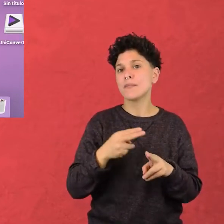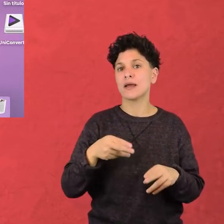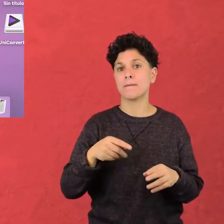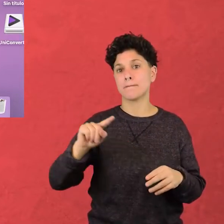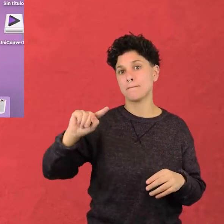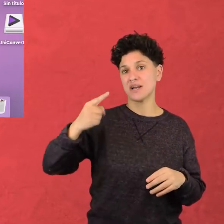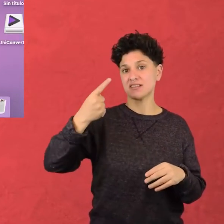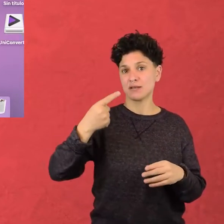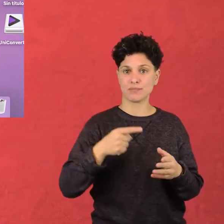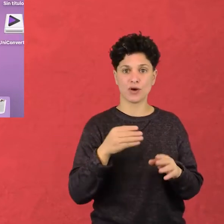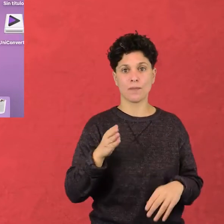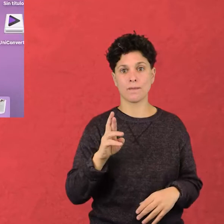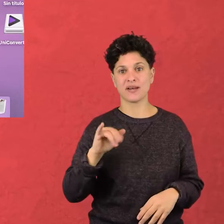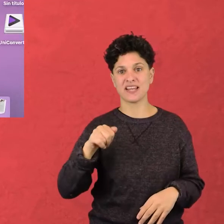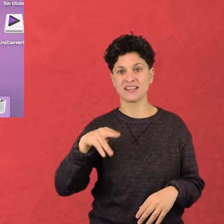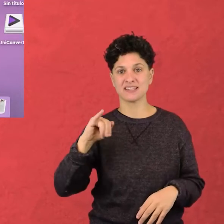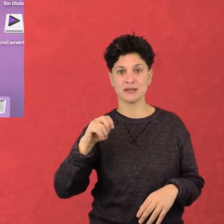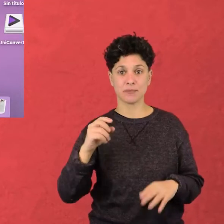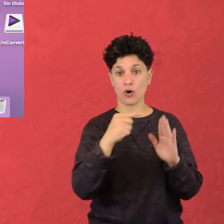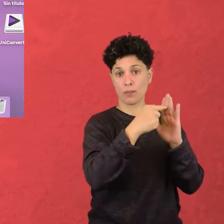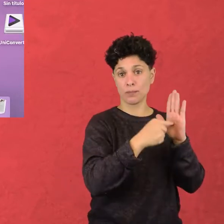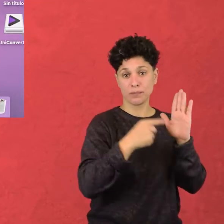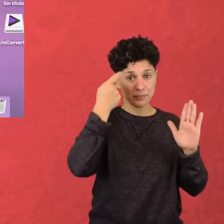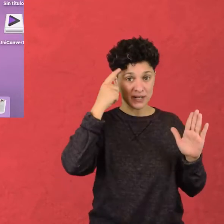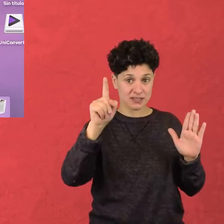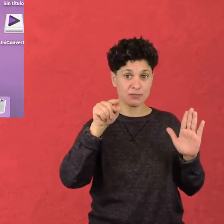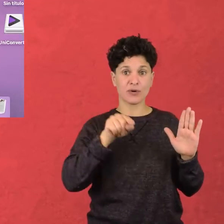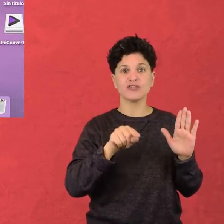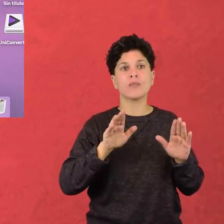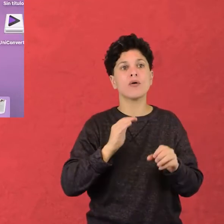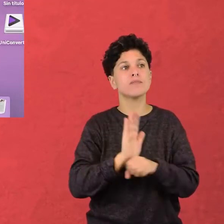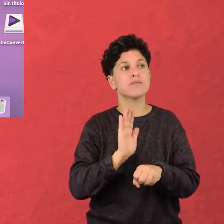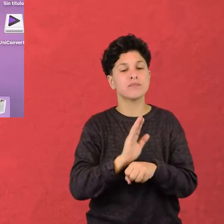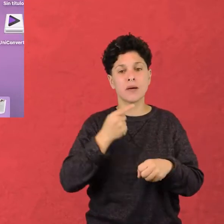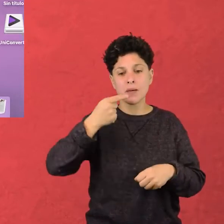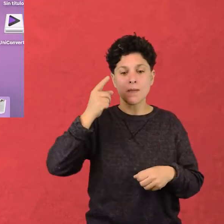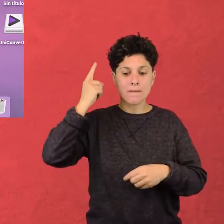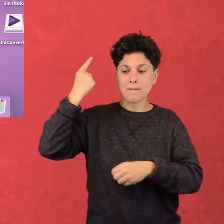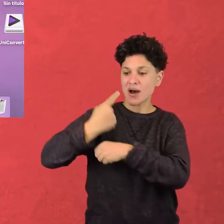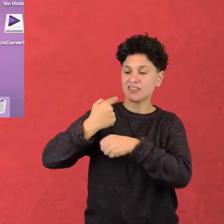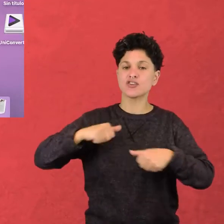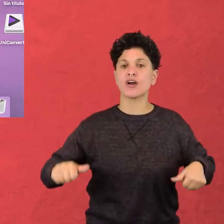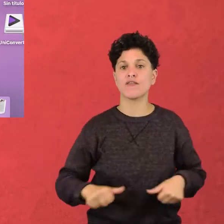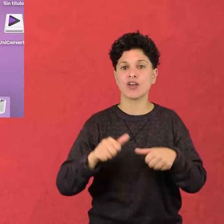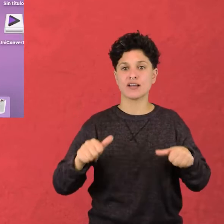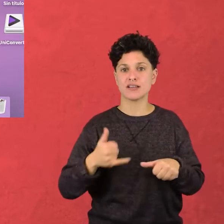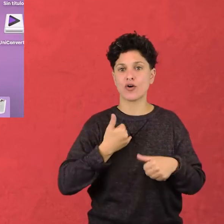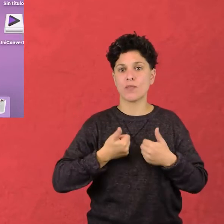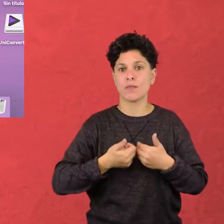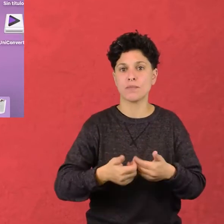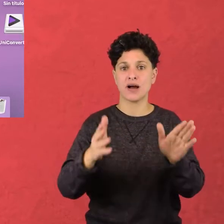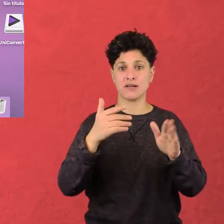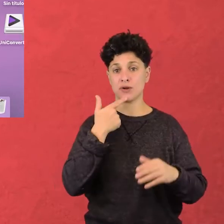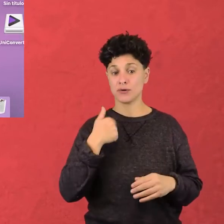de la acción. Un principio es, por ejemplo, yo no robo, aunque tenga hambre, aunque me tiren